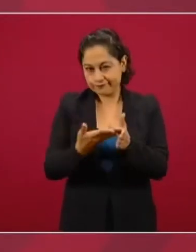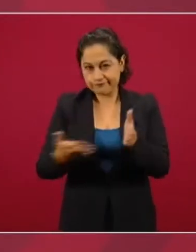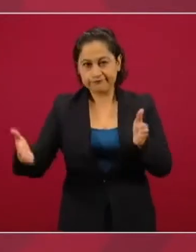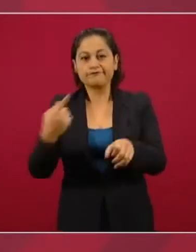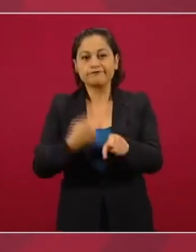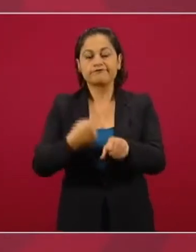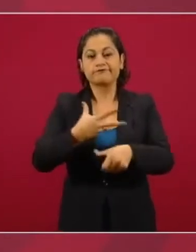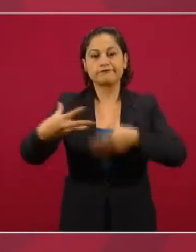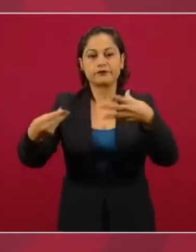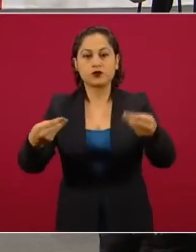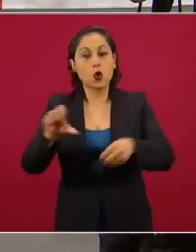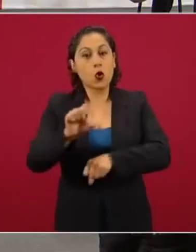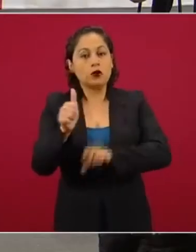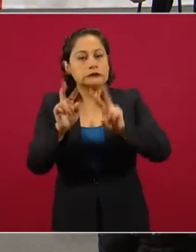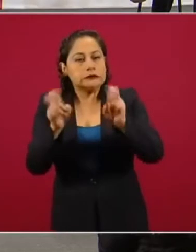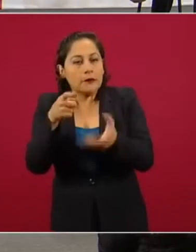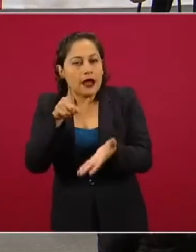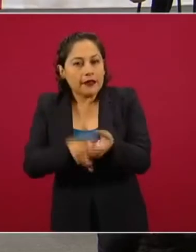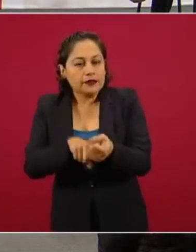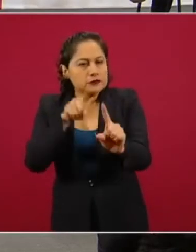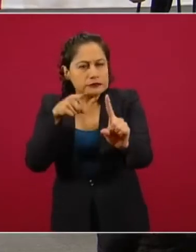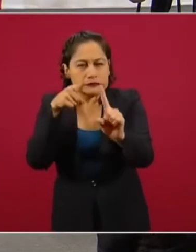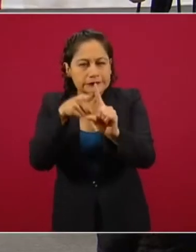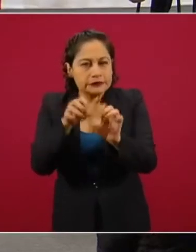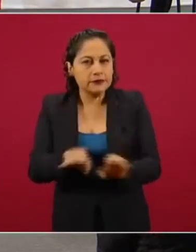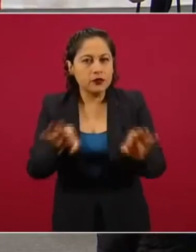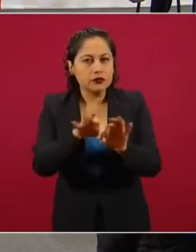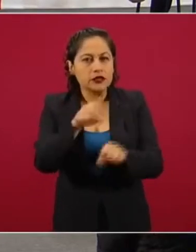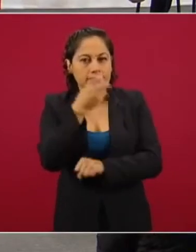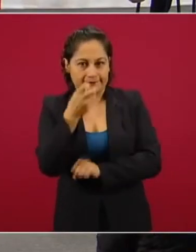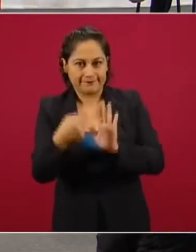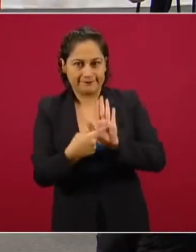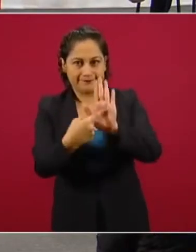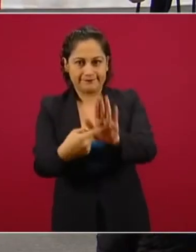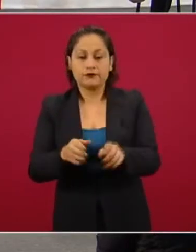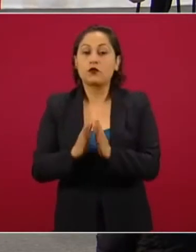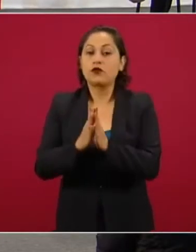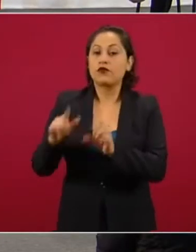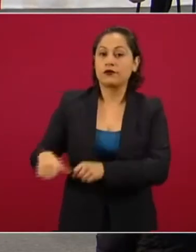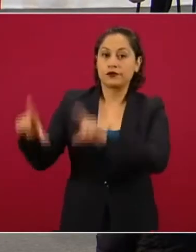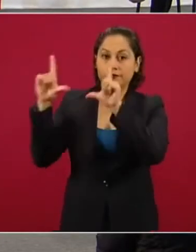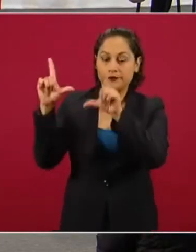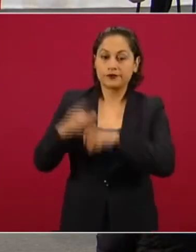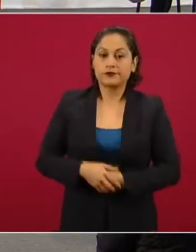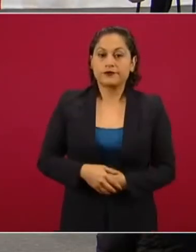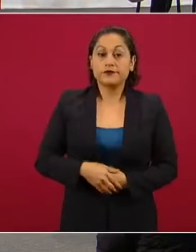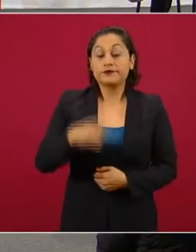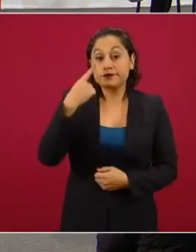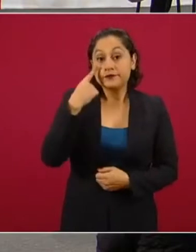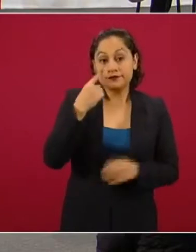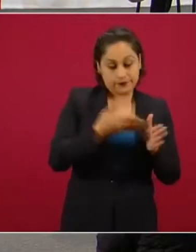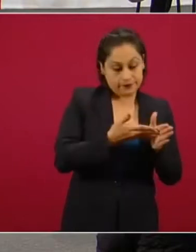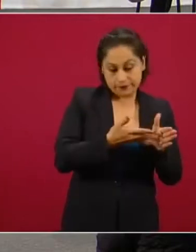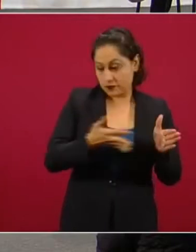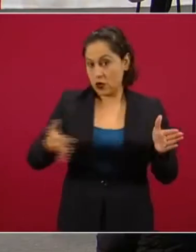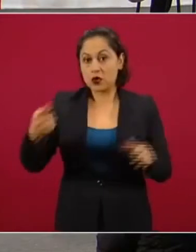especial interés. Entonces, si me pasan la primera diapositiva, brevemente recordamos que en estos 149